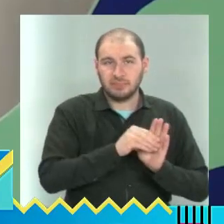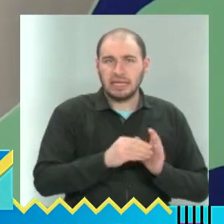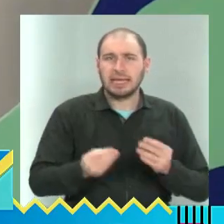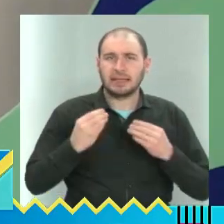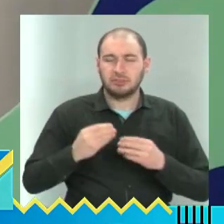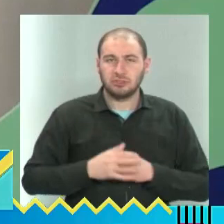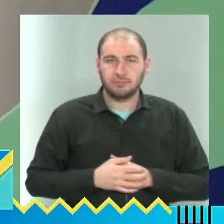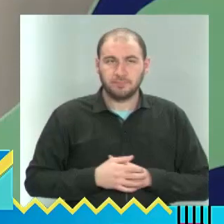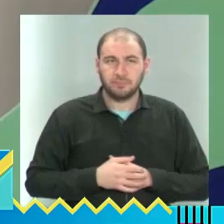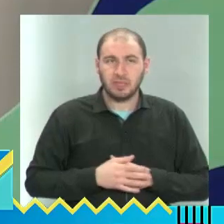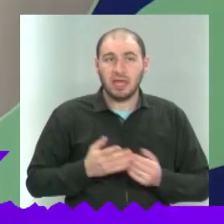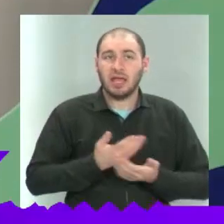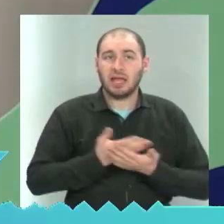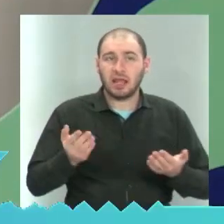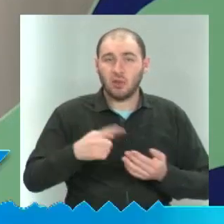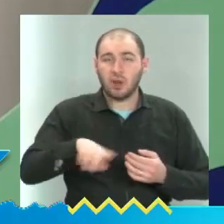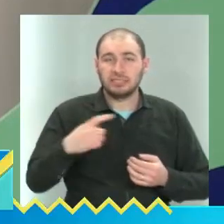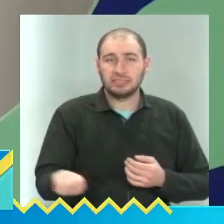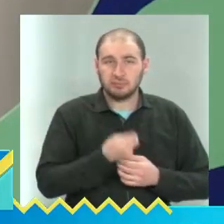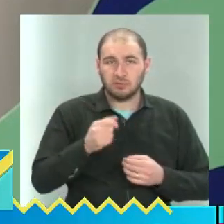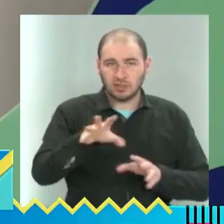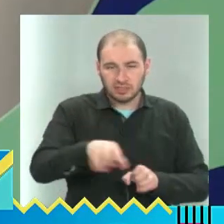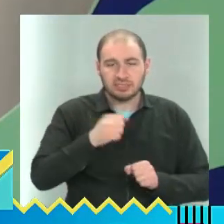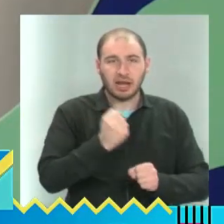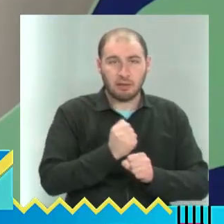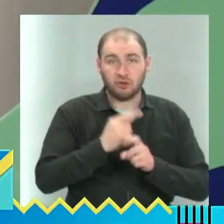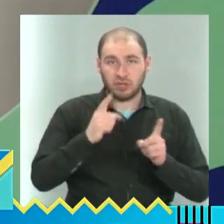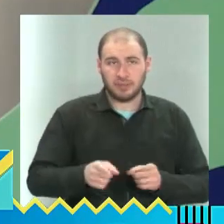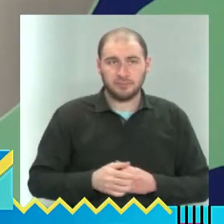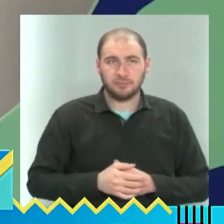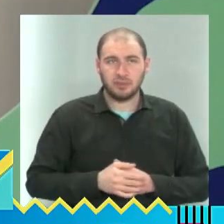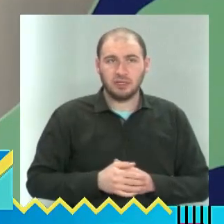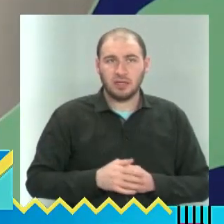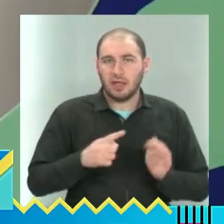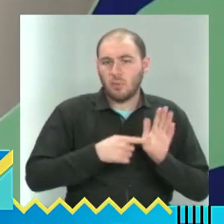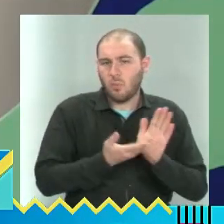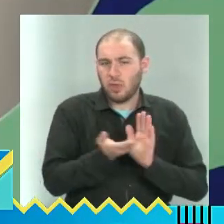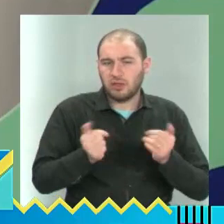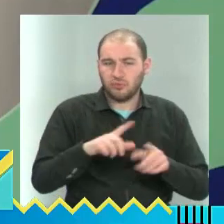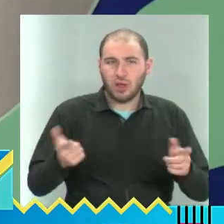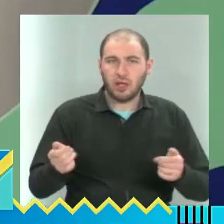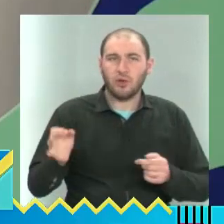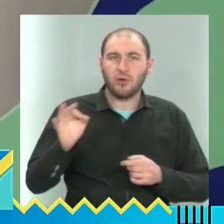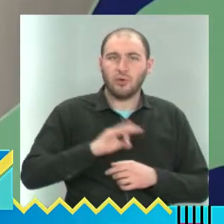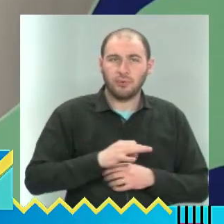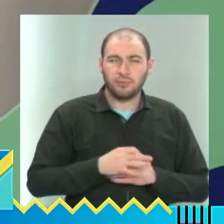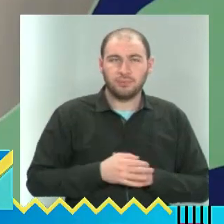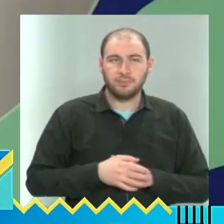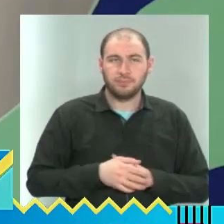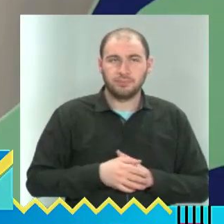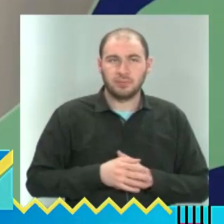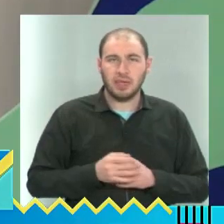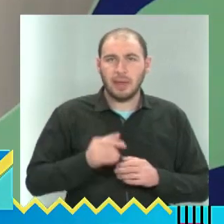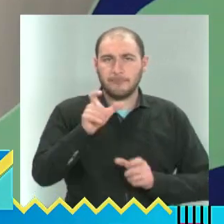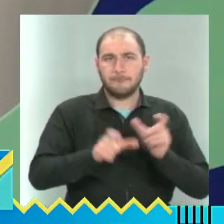sucedía que en general en la explotación sexual y en la explotación laboral no estaba la visión o